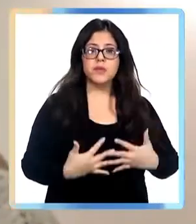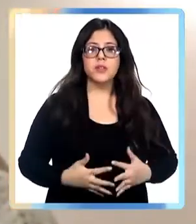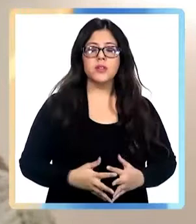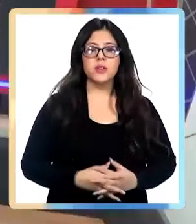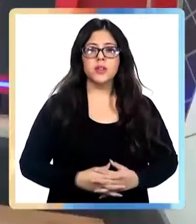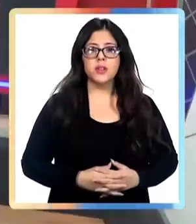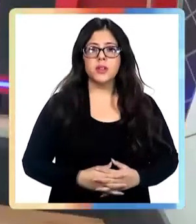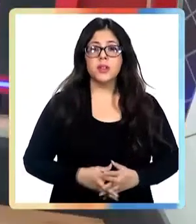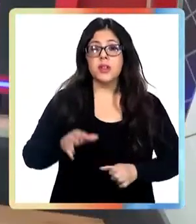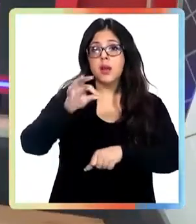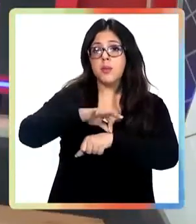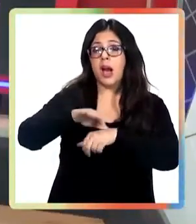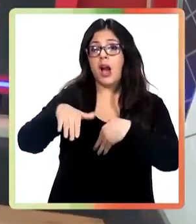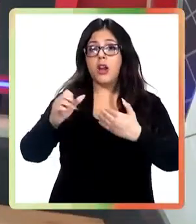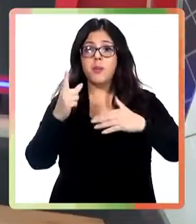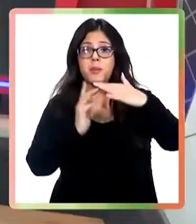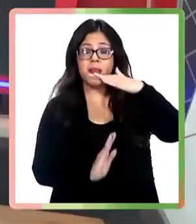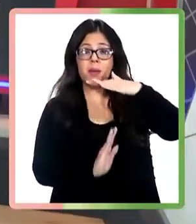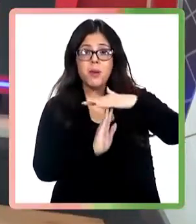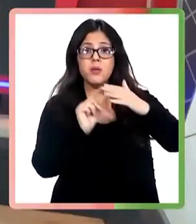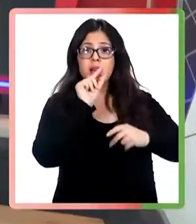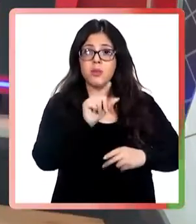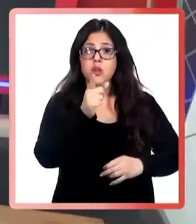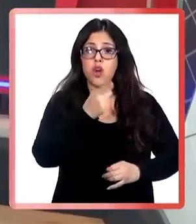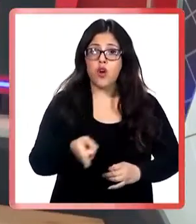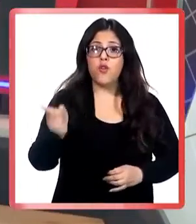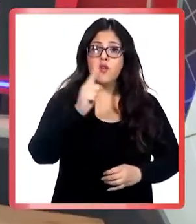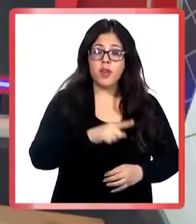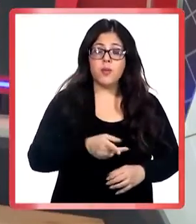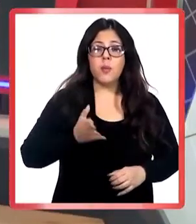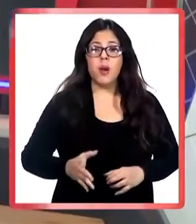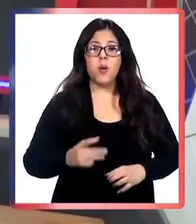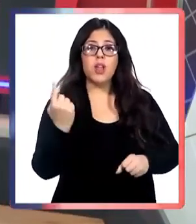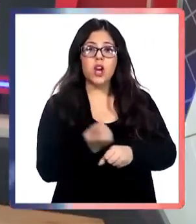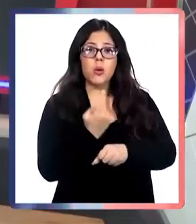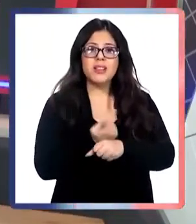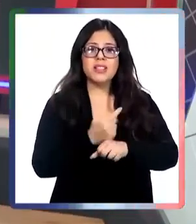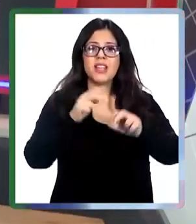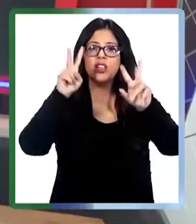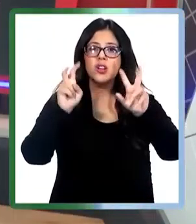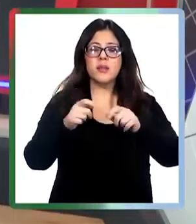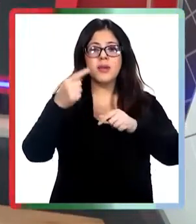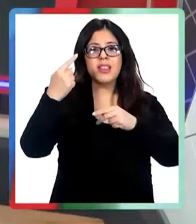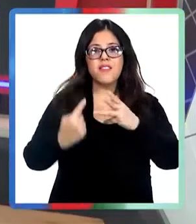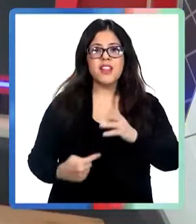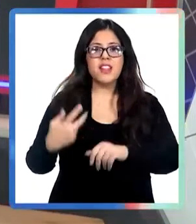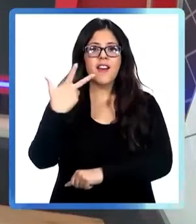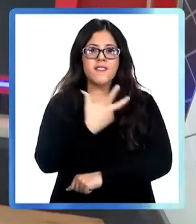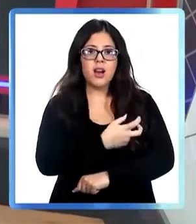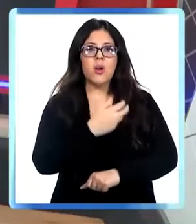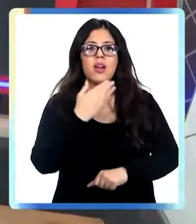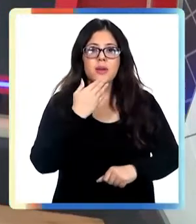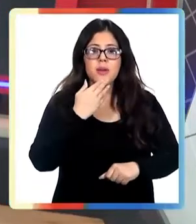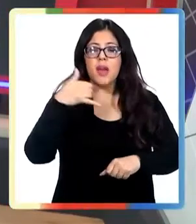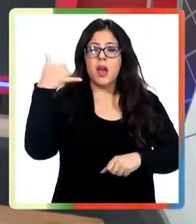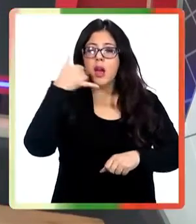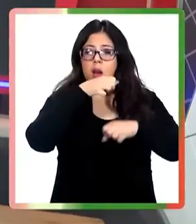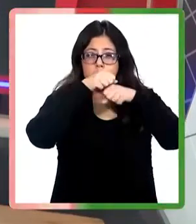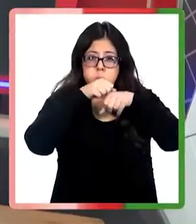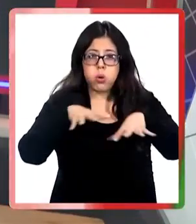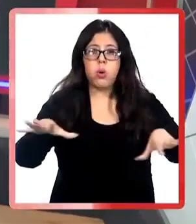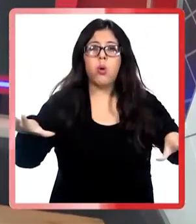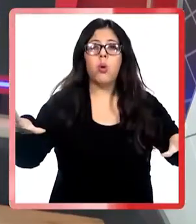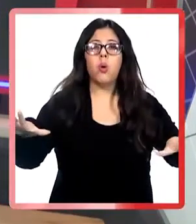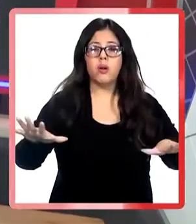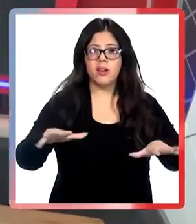adversos. Doctora, vamos a hacer una primera pausa y ya vamos a volver para que conversemos sobre las otras vacunas y sobre los virus respiratorios que